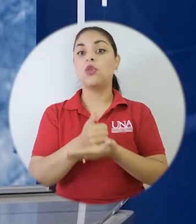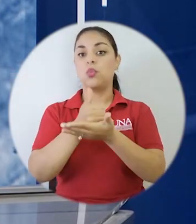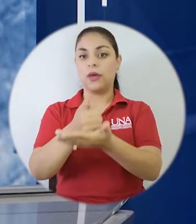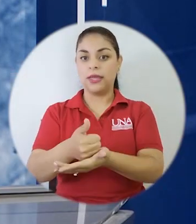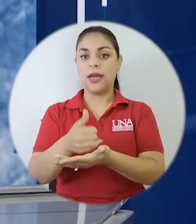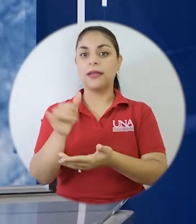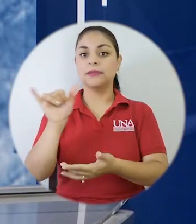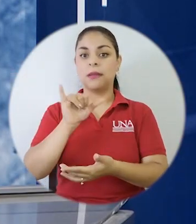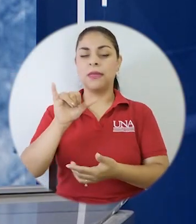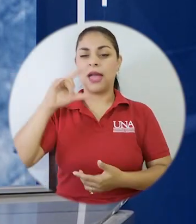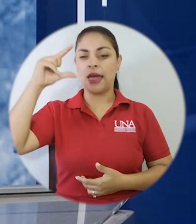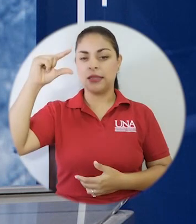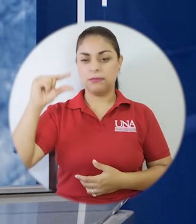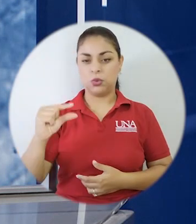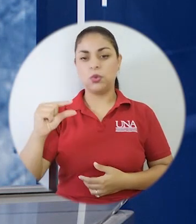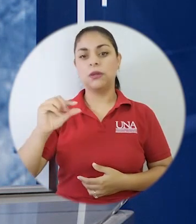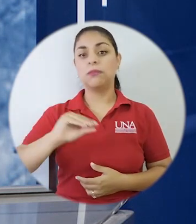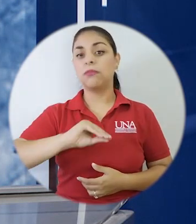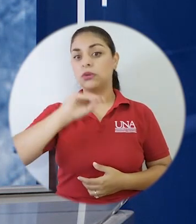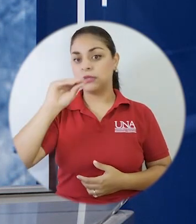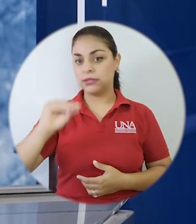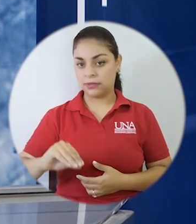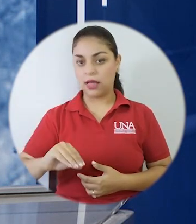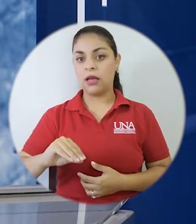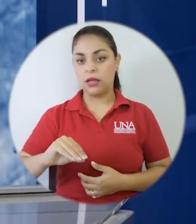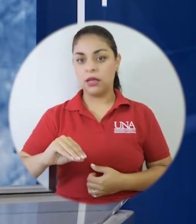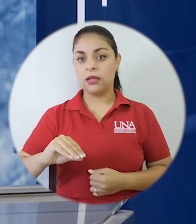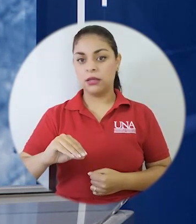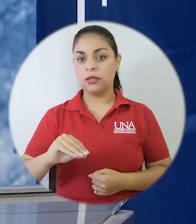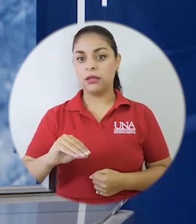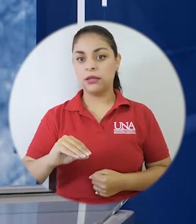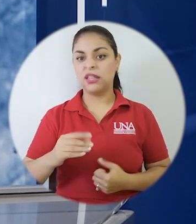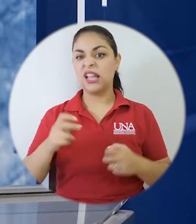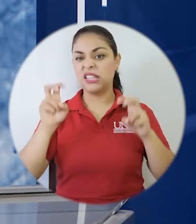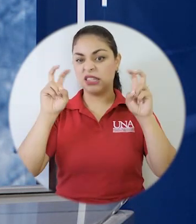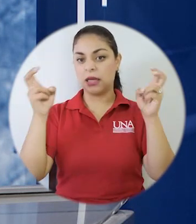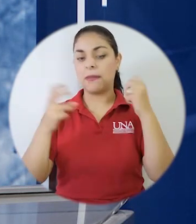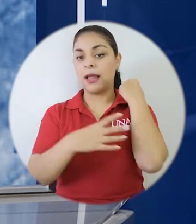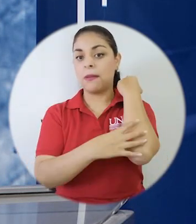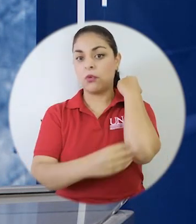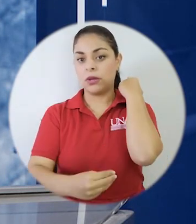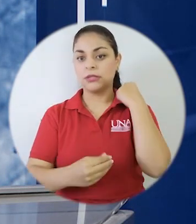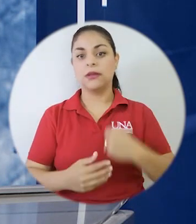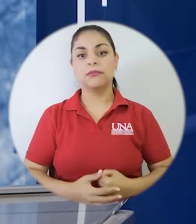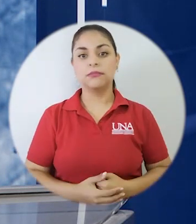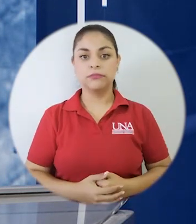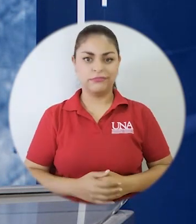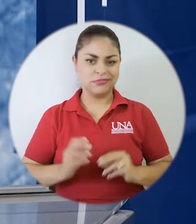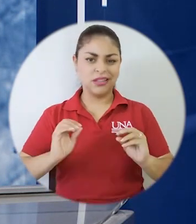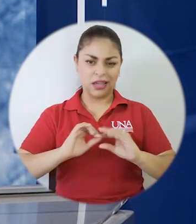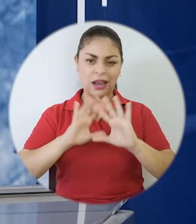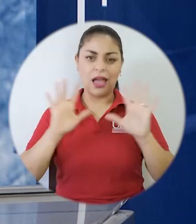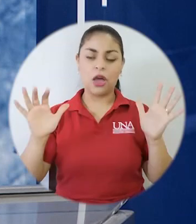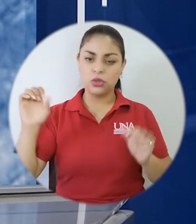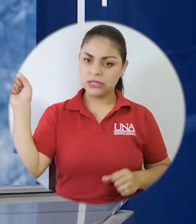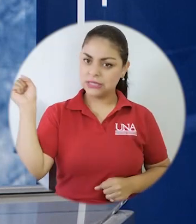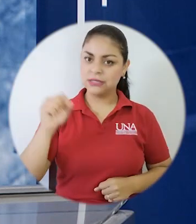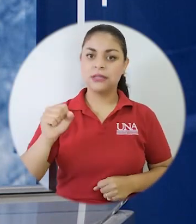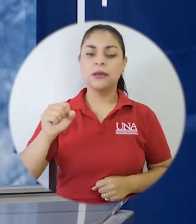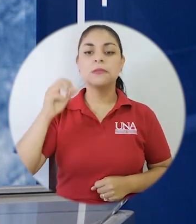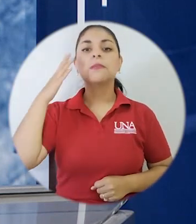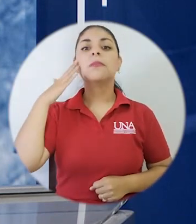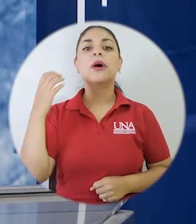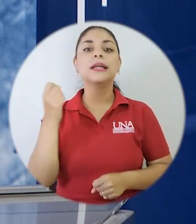económica, eso ayudaría incluso a disminuir en un porcentaje importante el tema de la pobreza. Claro, así